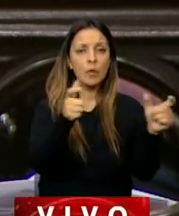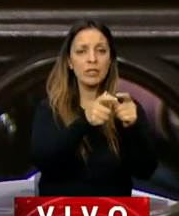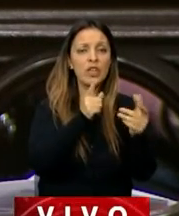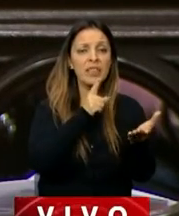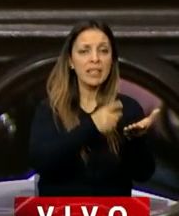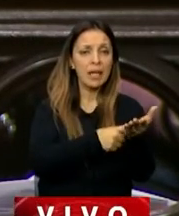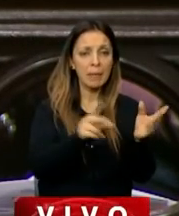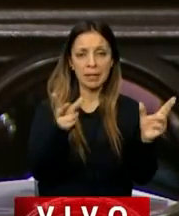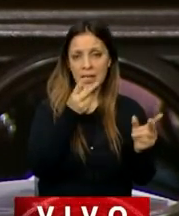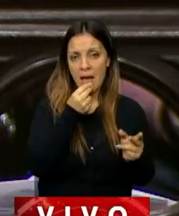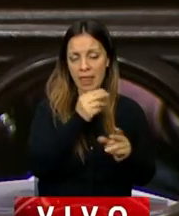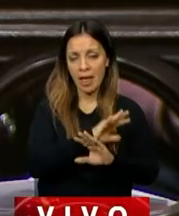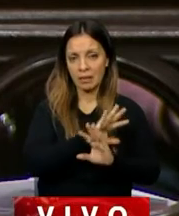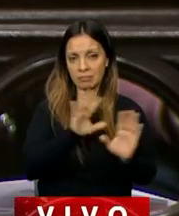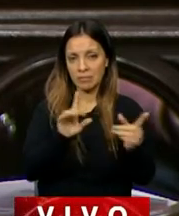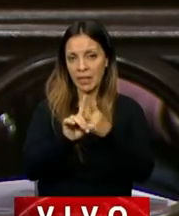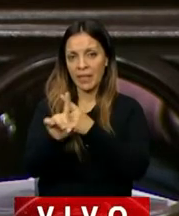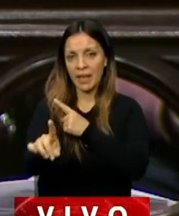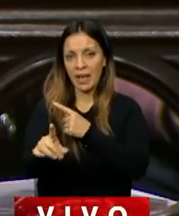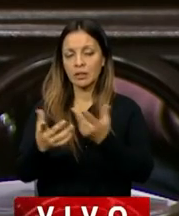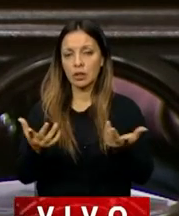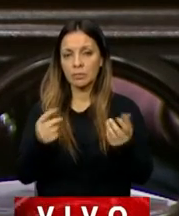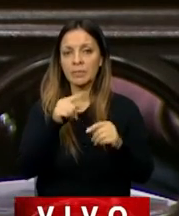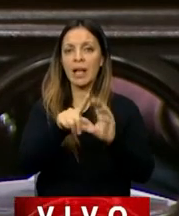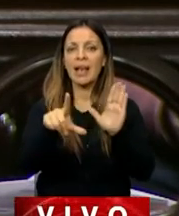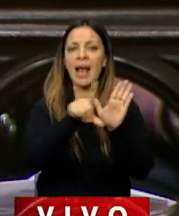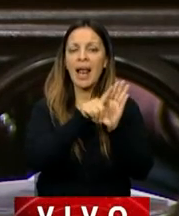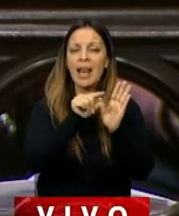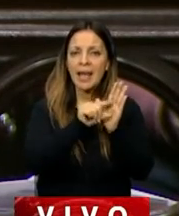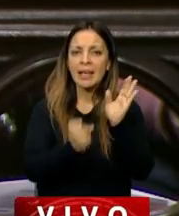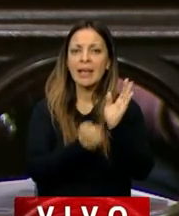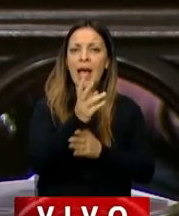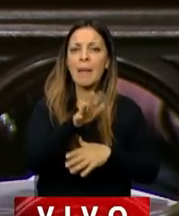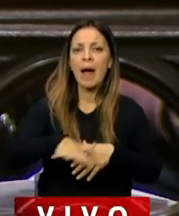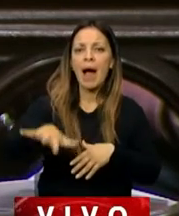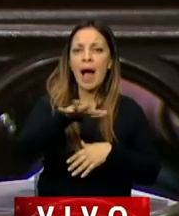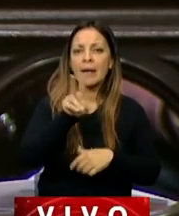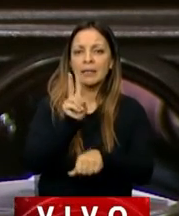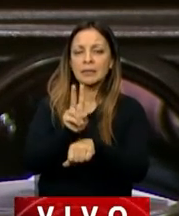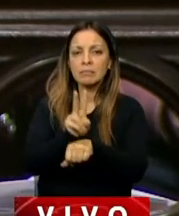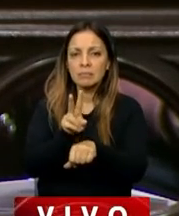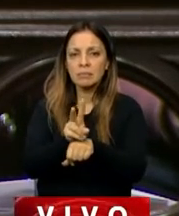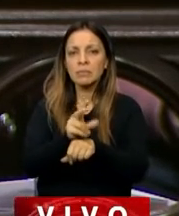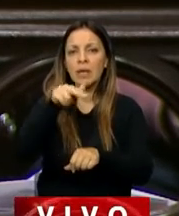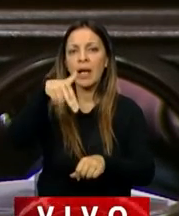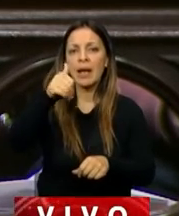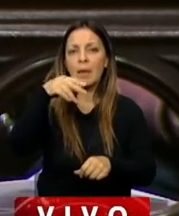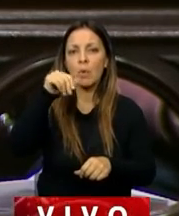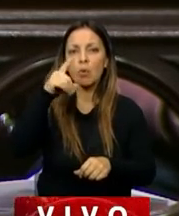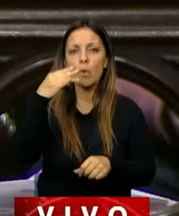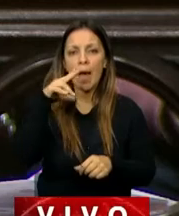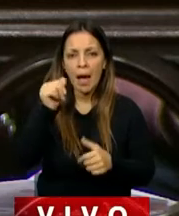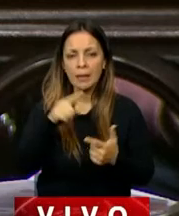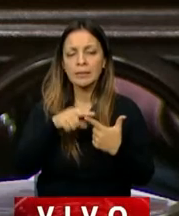las comisiones de asesoramiento de este cuerpo. Esa ley creaba las áreas marinas protegidas, Namuncurá, Banco Burgos 2,